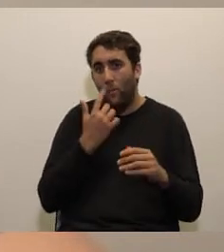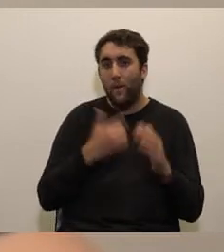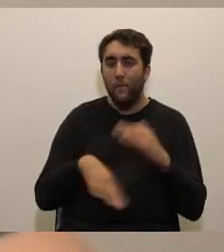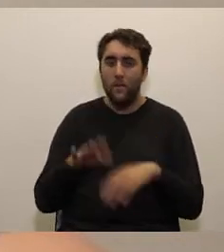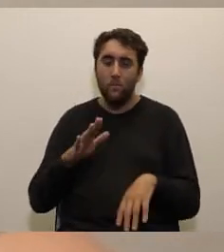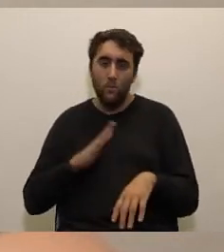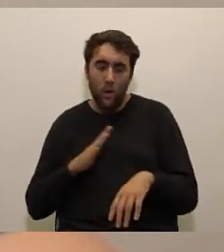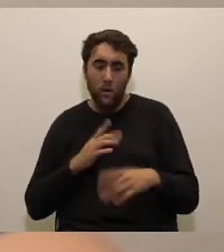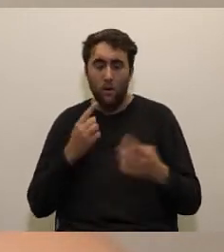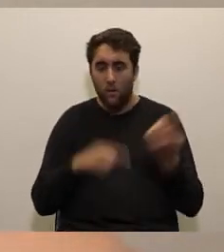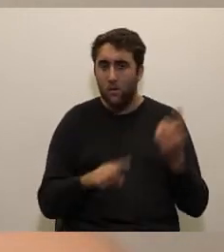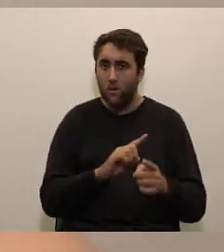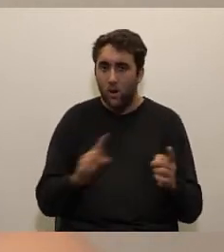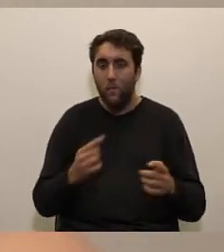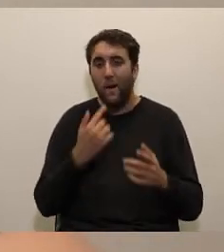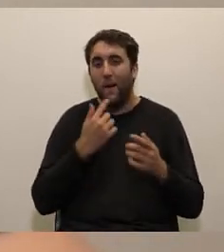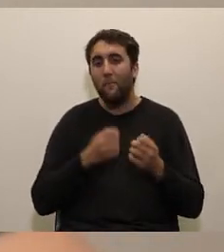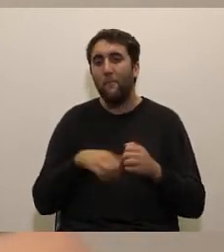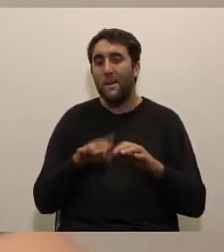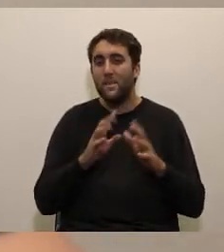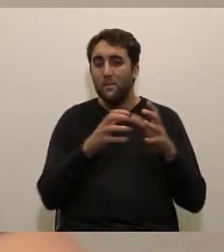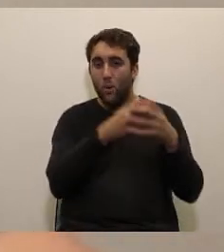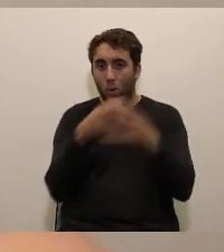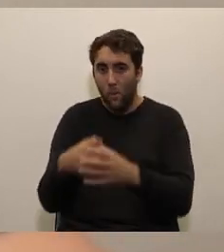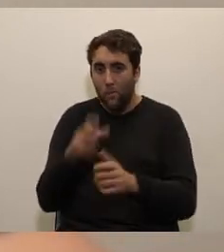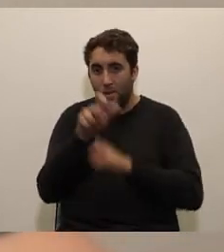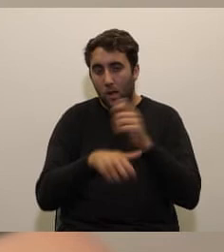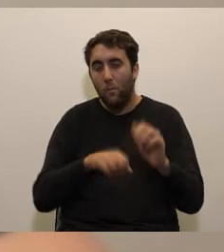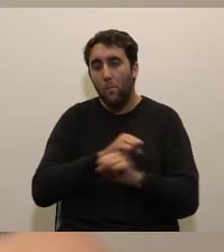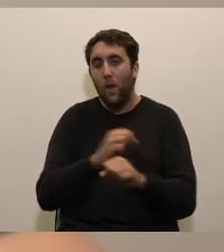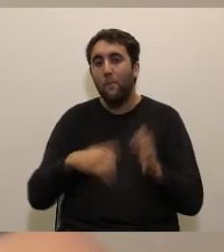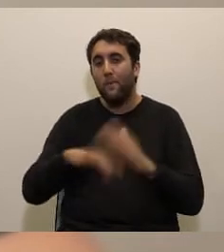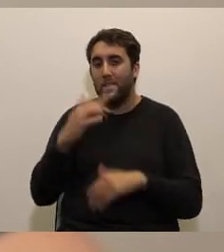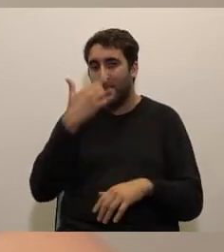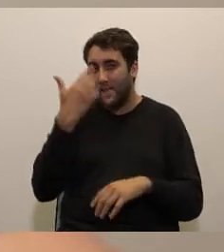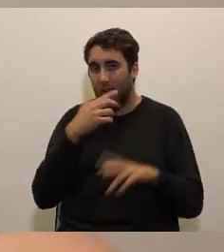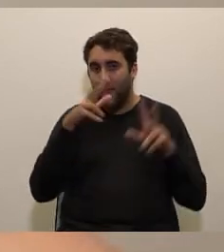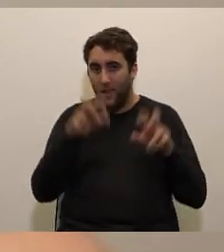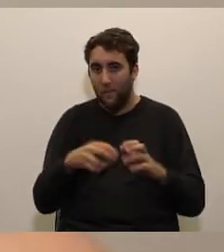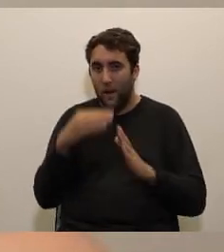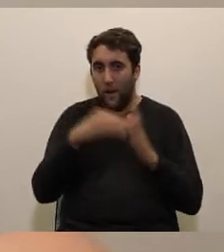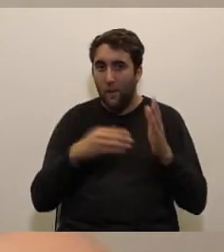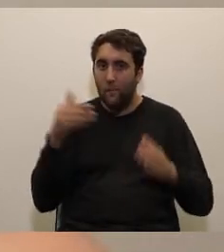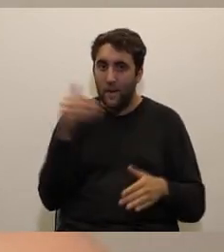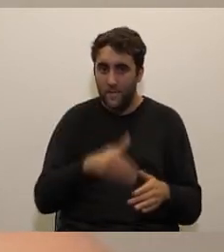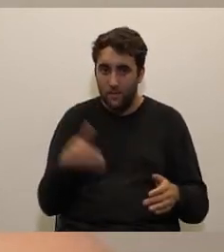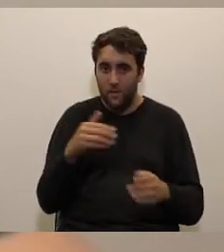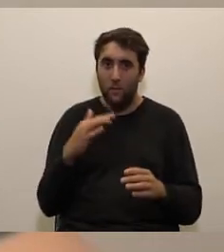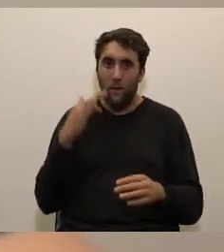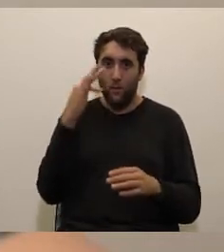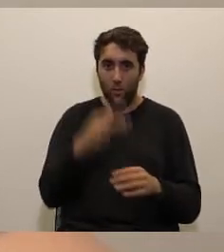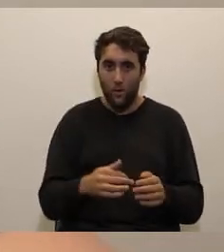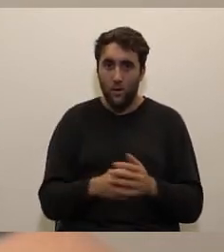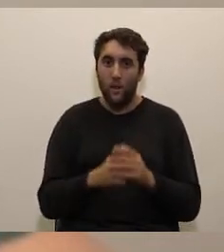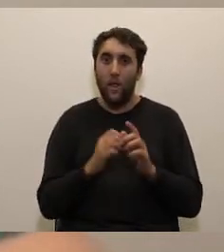a otros grupos de repente, que no tienen tanta participación en la generación de esta información